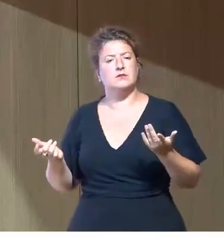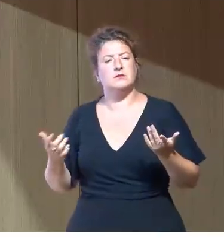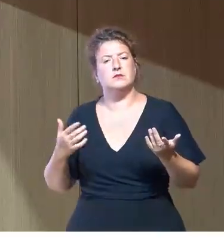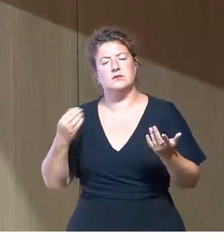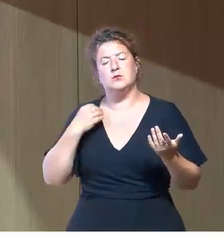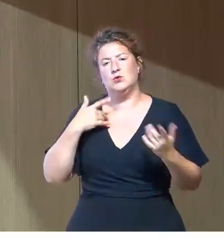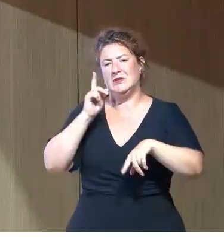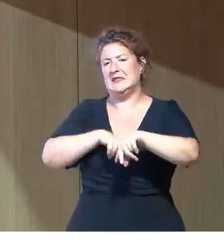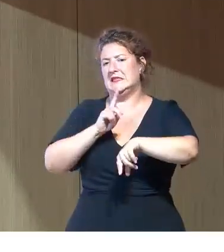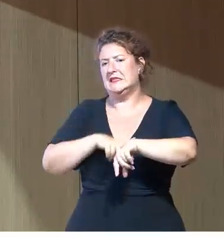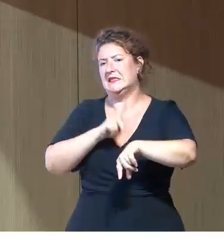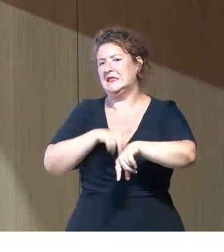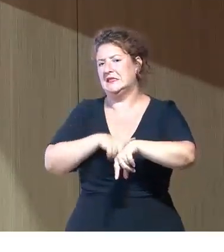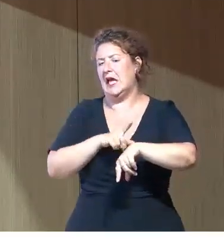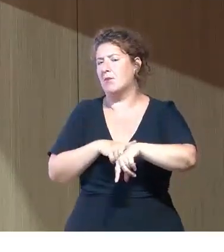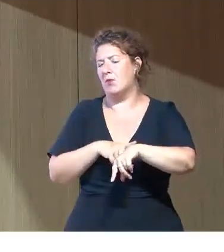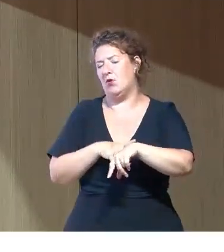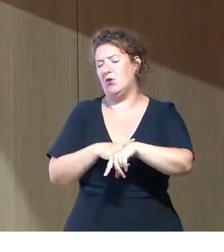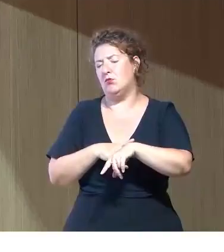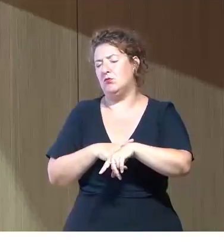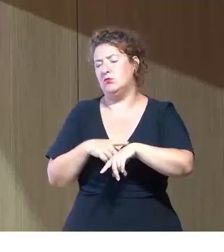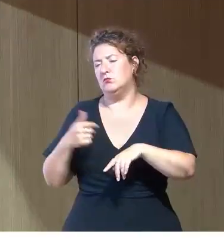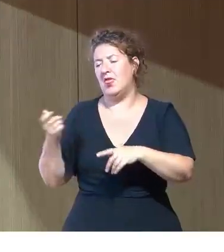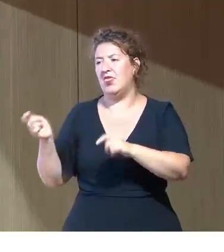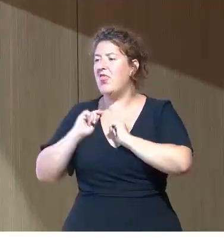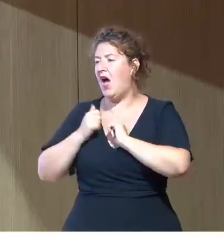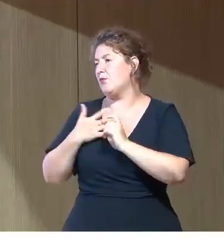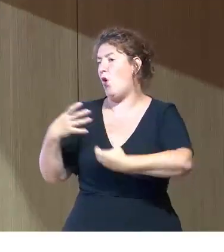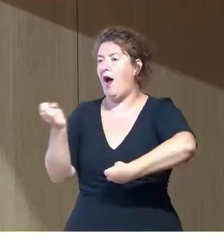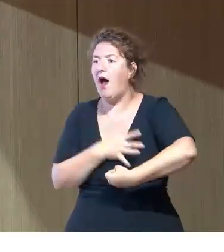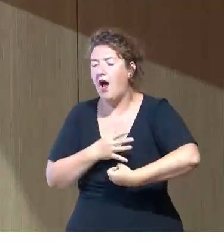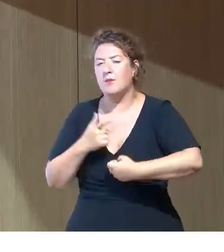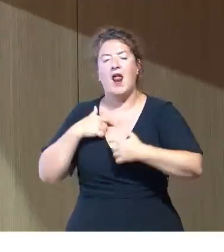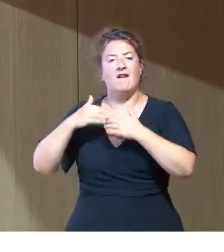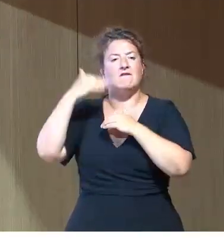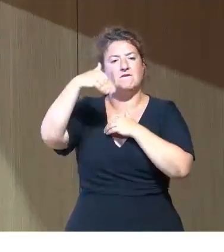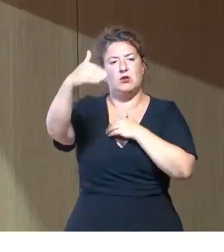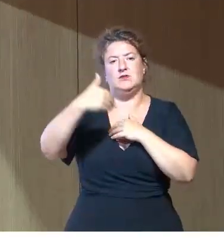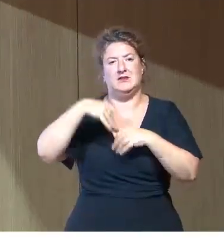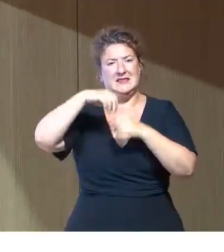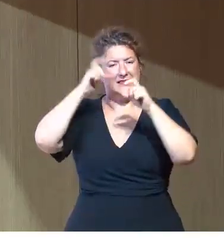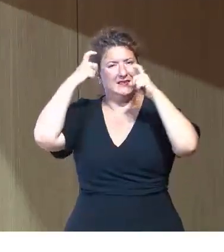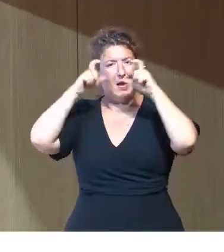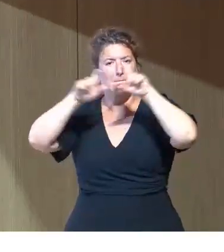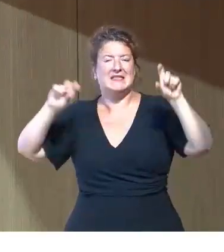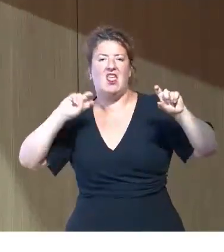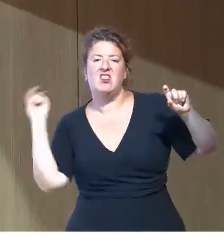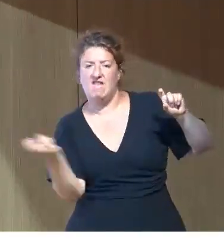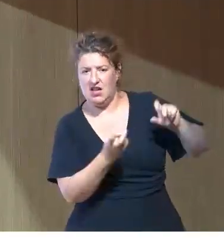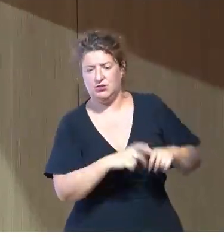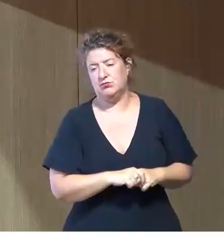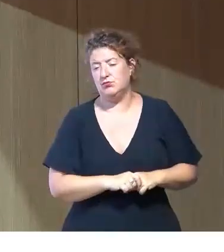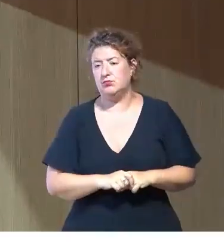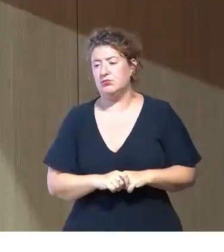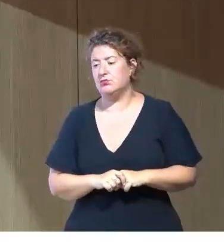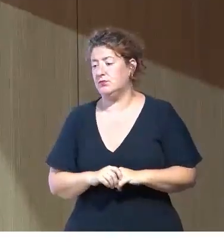ese tiempo que invertimos que es una inversión de tiempo también a futuro nos va a ayudar a a ser a ser más diversos que es lo que queremos no y empieza pues